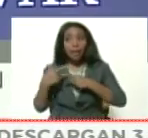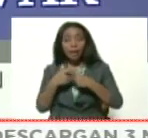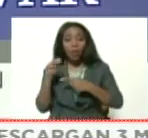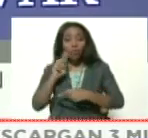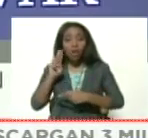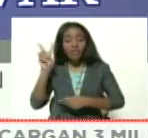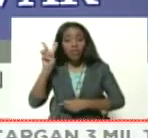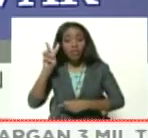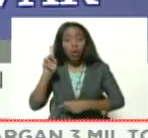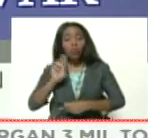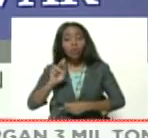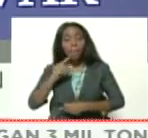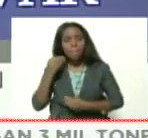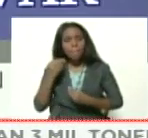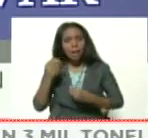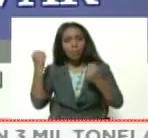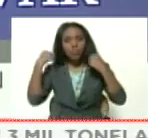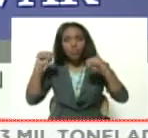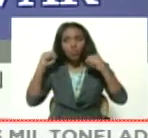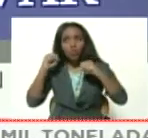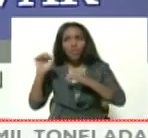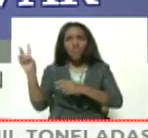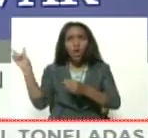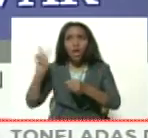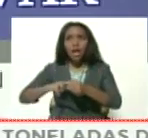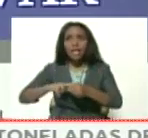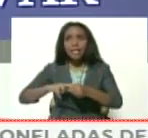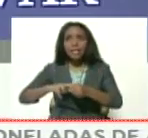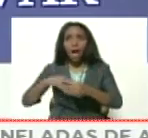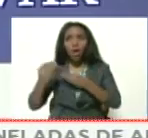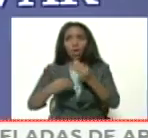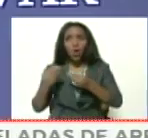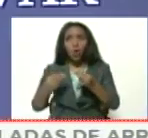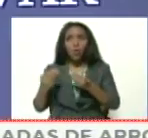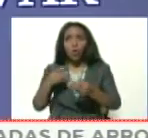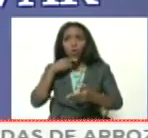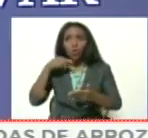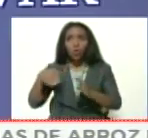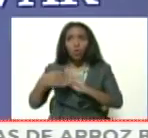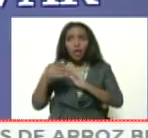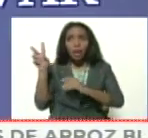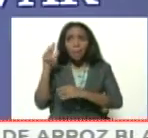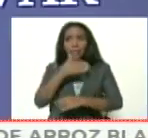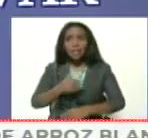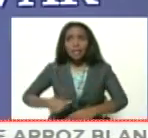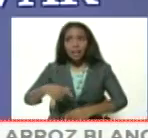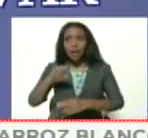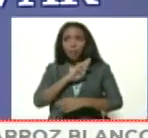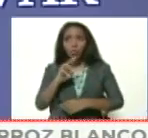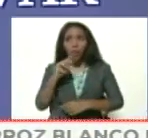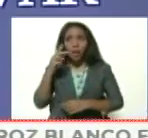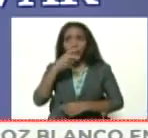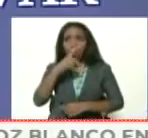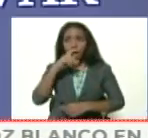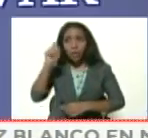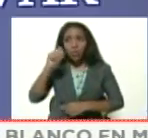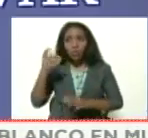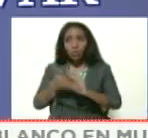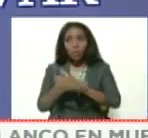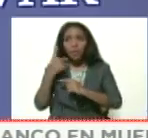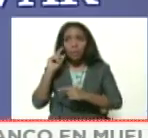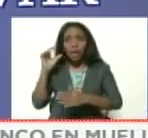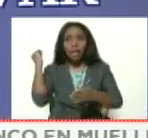Venezuela también para practicar actos de violencia como el magnicidio contra el presidente de la República, Nicolás Maduro, así como el ataque y el